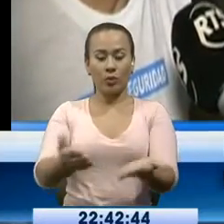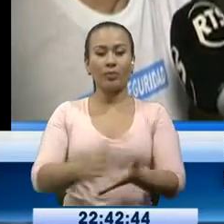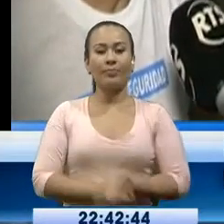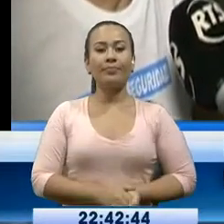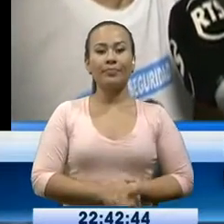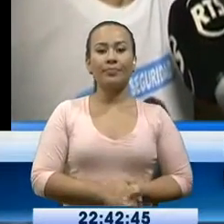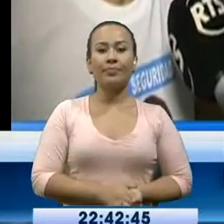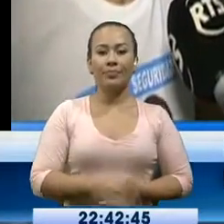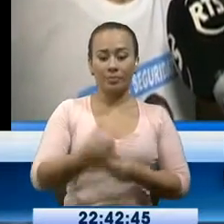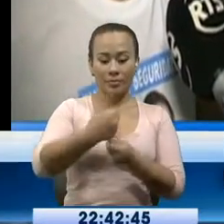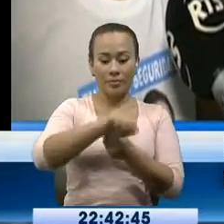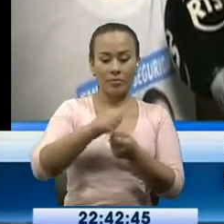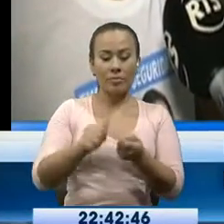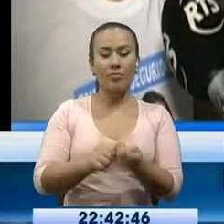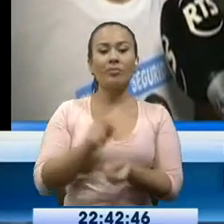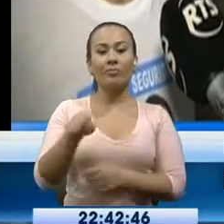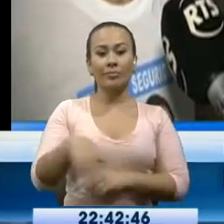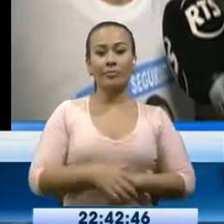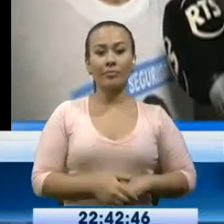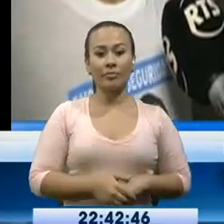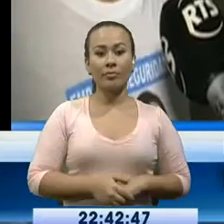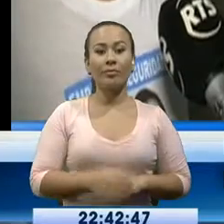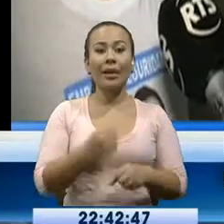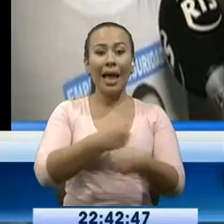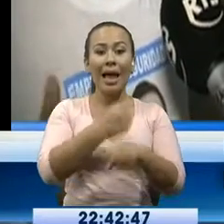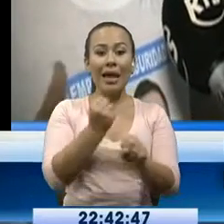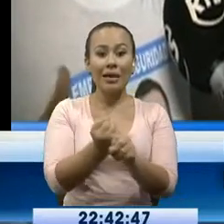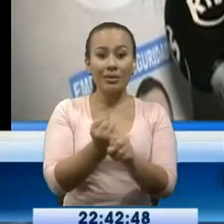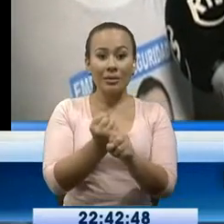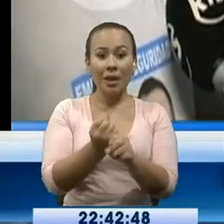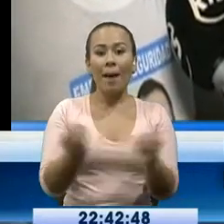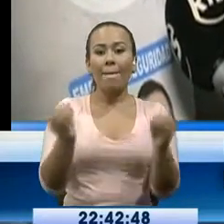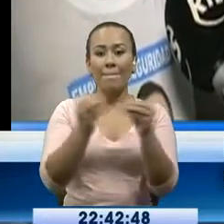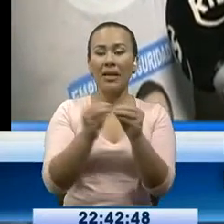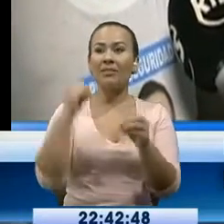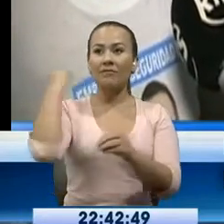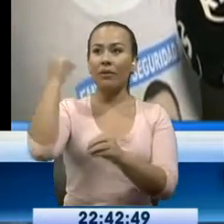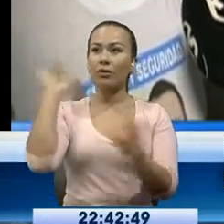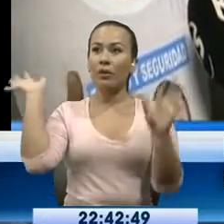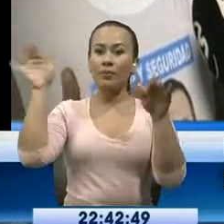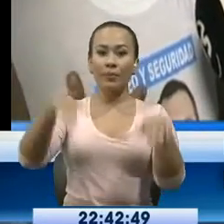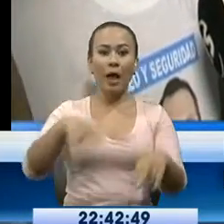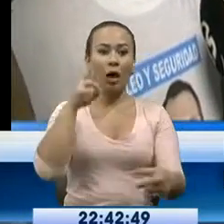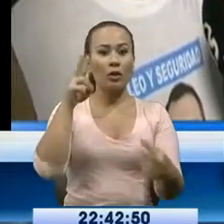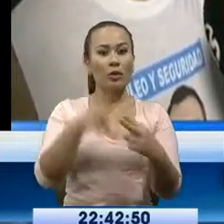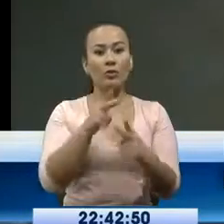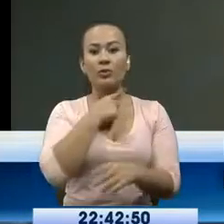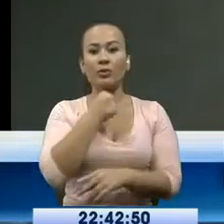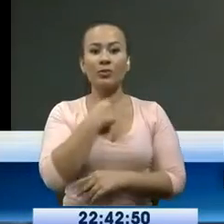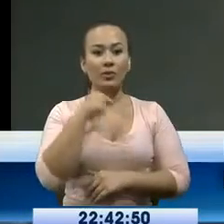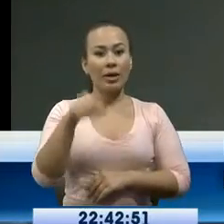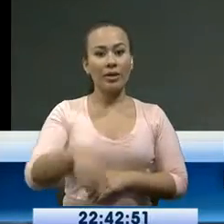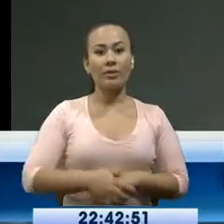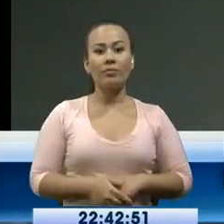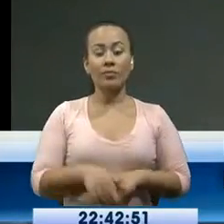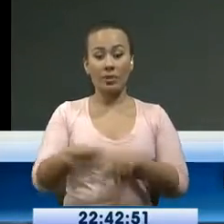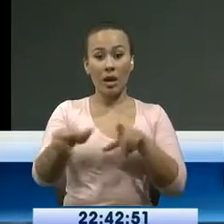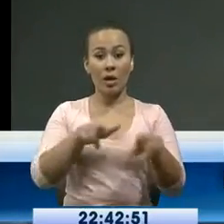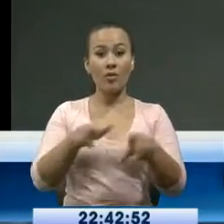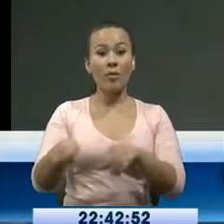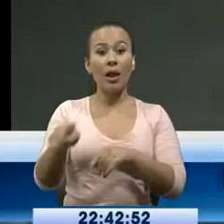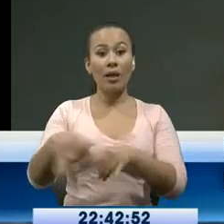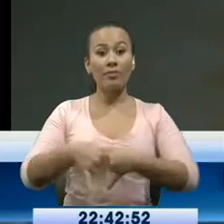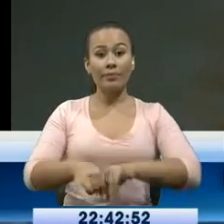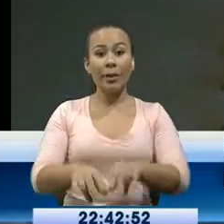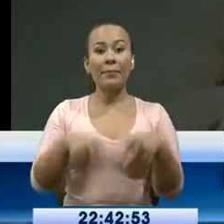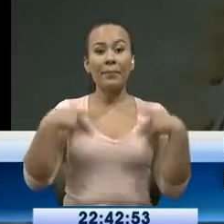barro, que le llaman. Entonces eso hace que nos hace prestigiosos a nosotros y orgullosamente riochiquenses. En este sector aún se